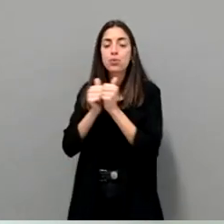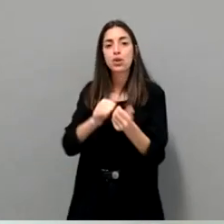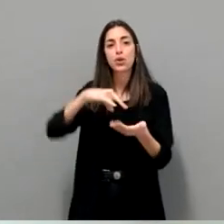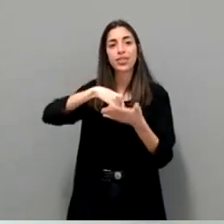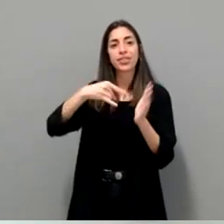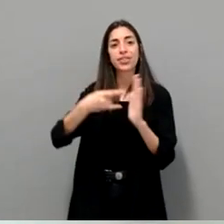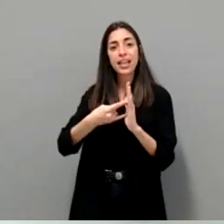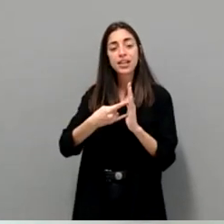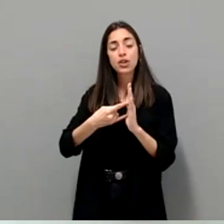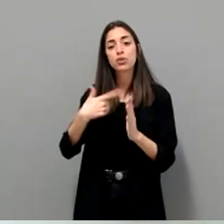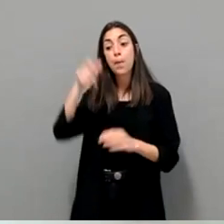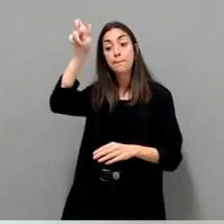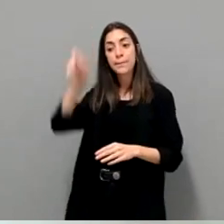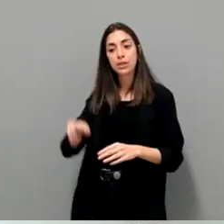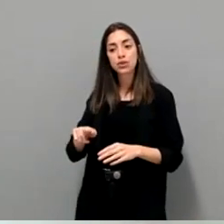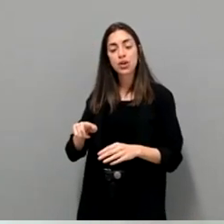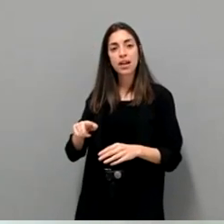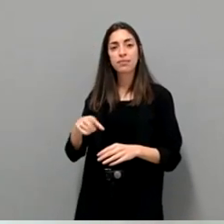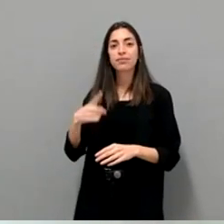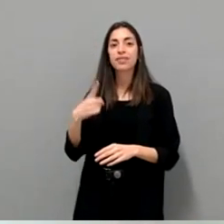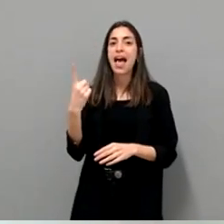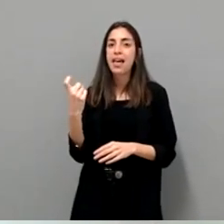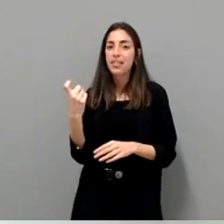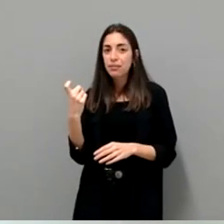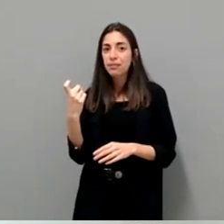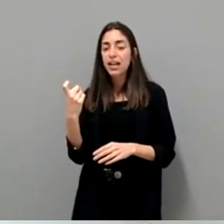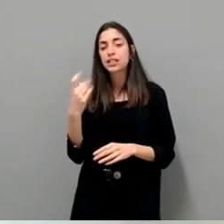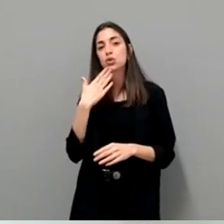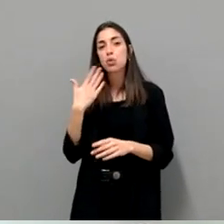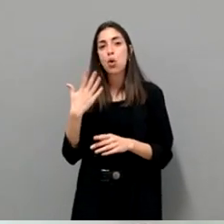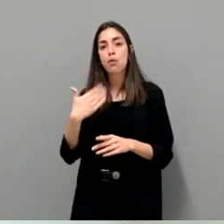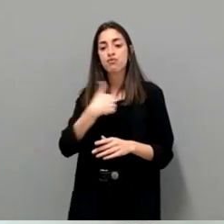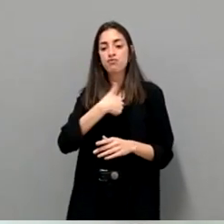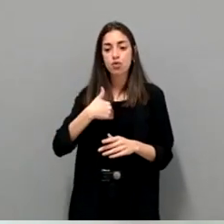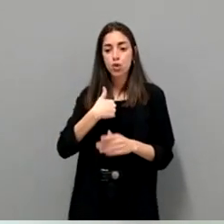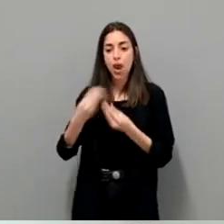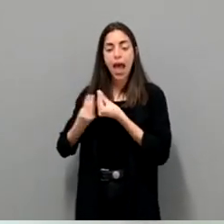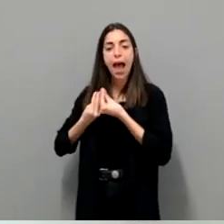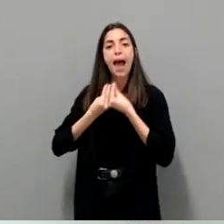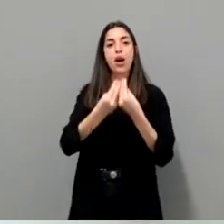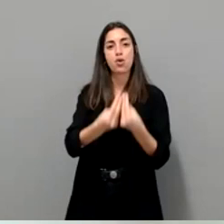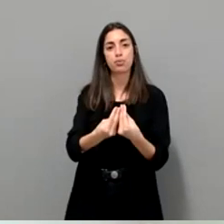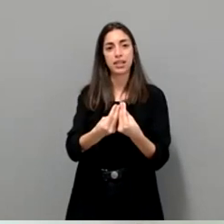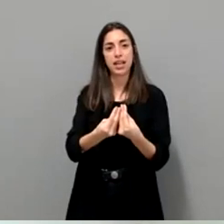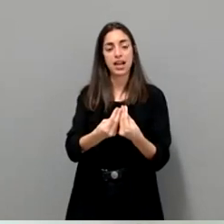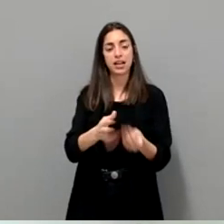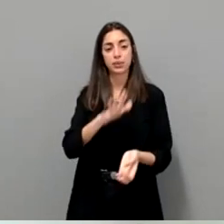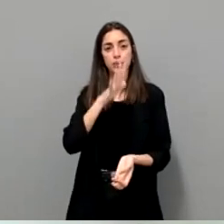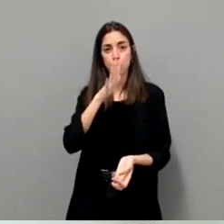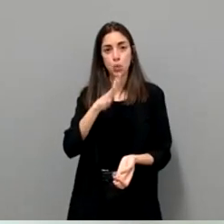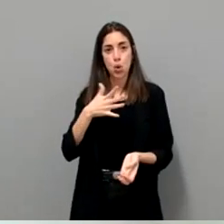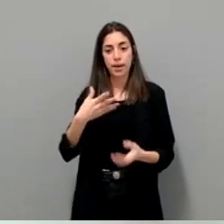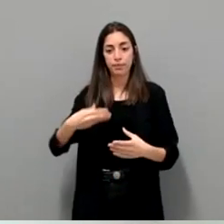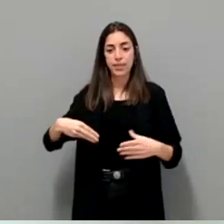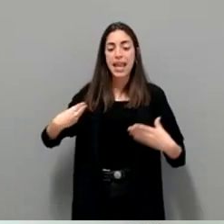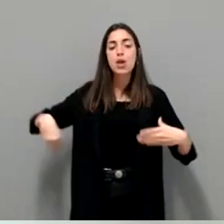que necesariamente y cómo funciona acompañar en esas excursiones? Porque la inclusión de una persona con